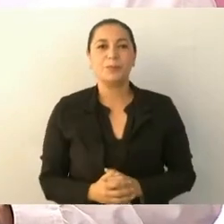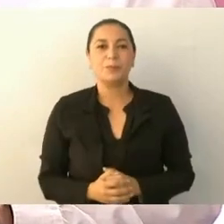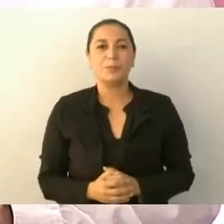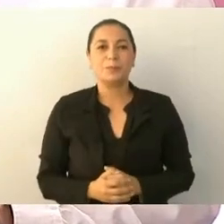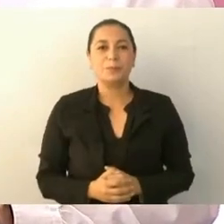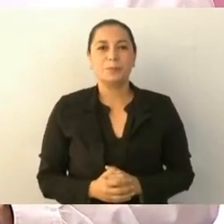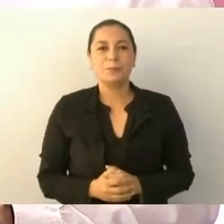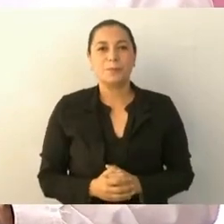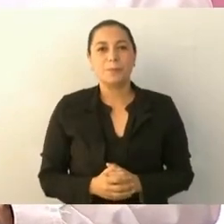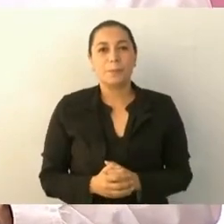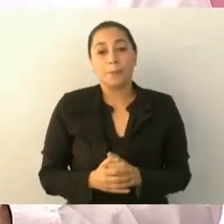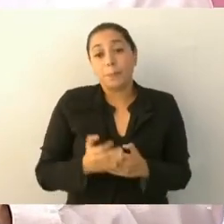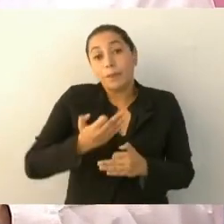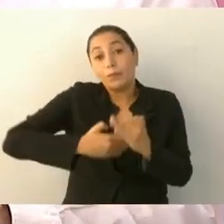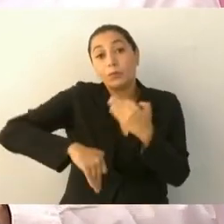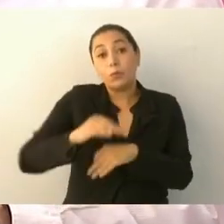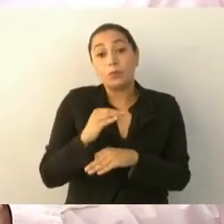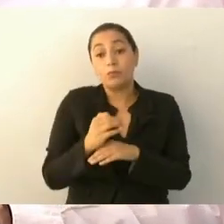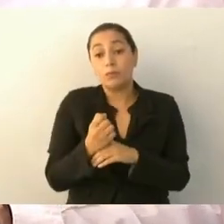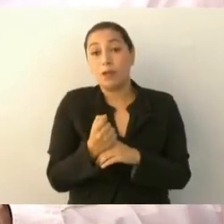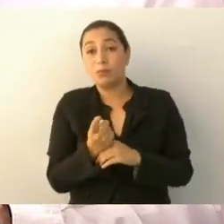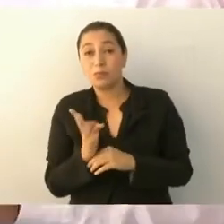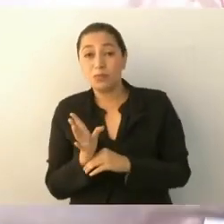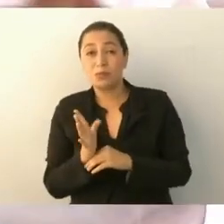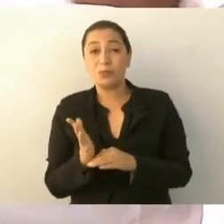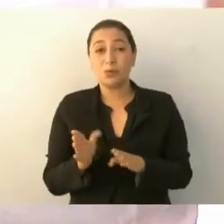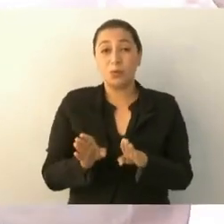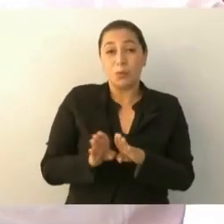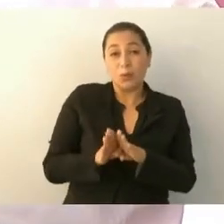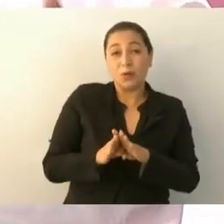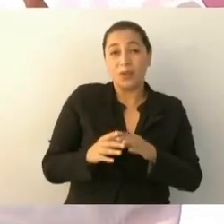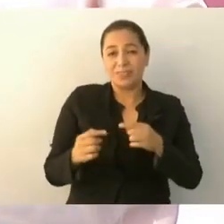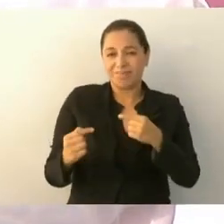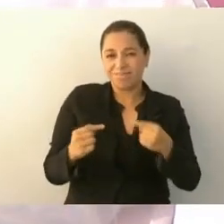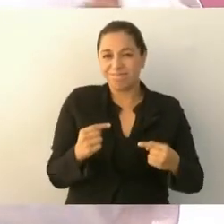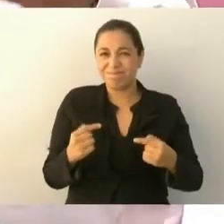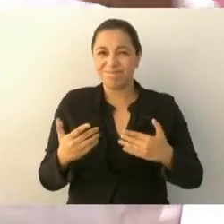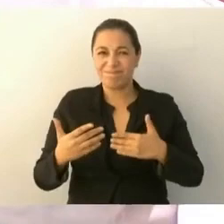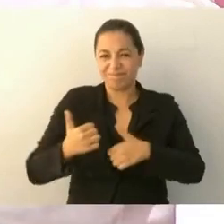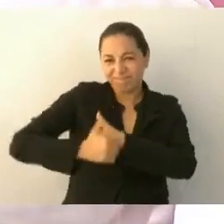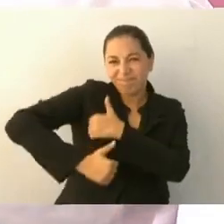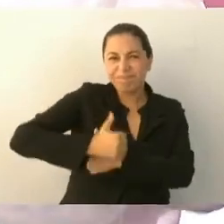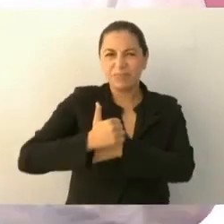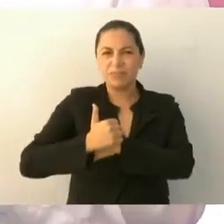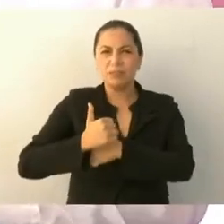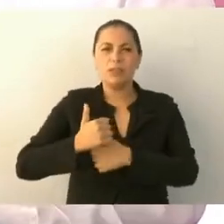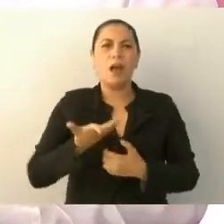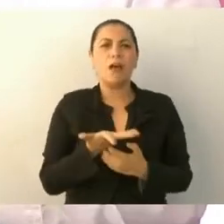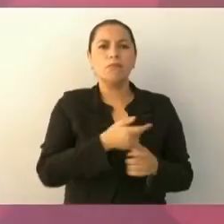con todo su autoritarismo, para llegar a hacer lo mismo,